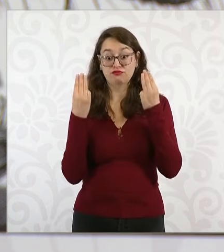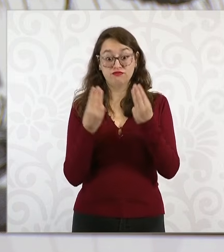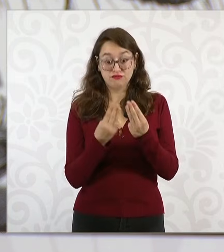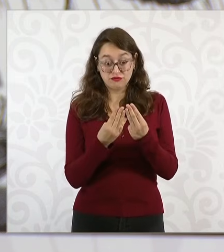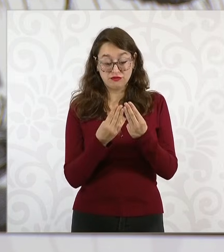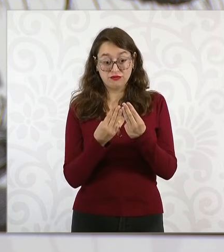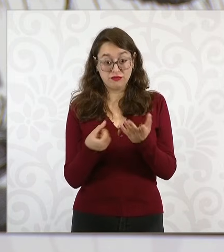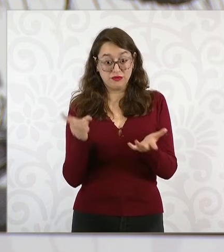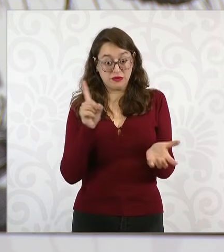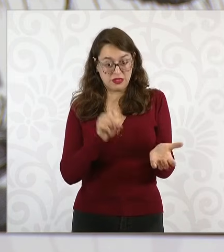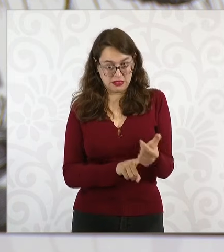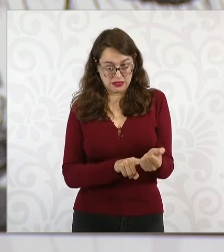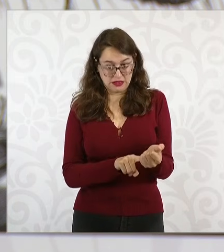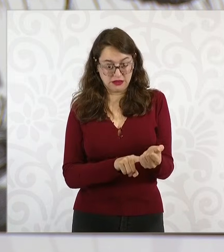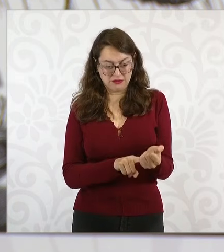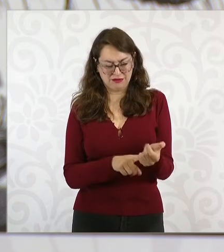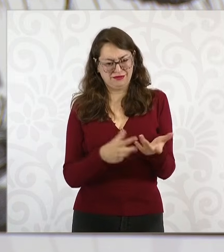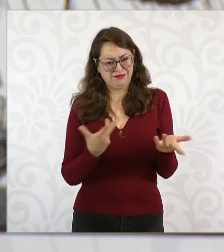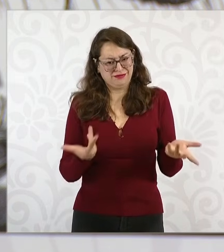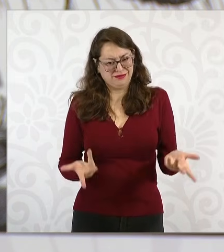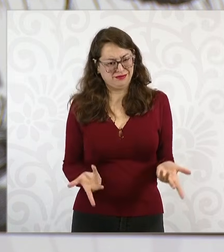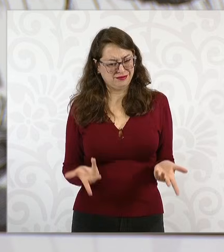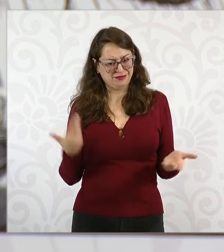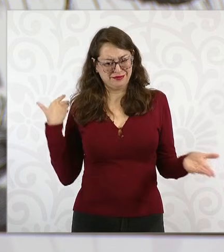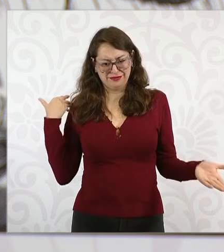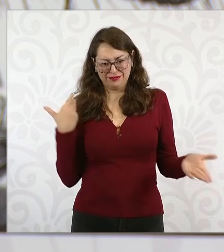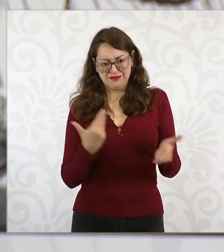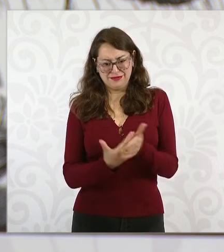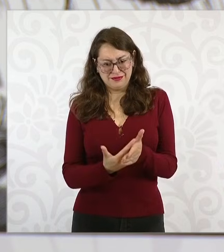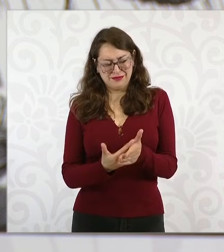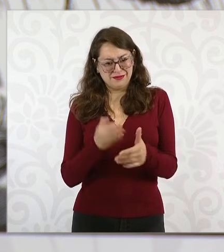cómo fue que se protegió durante un tiempo